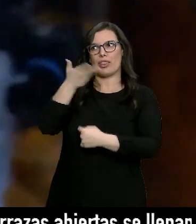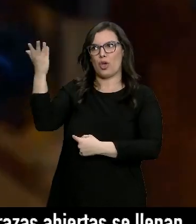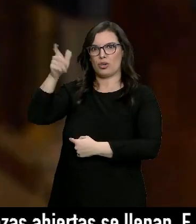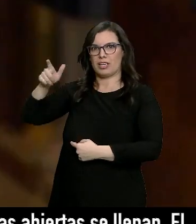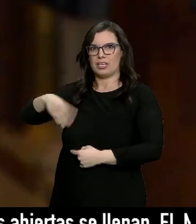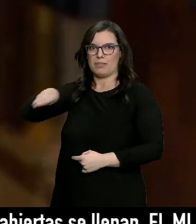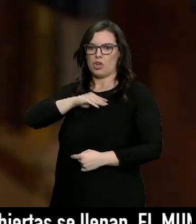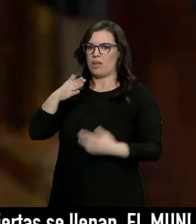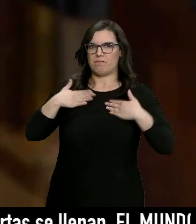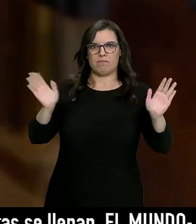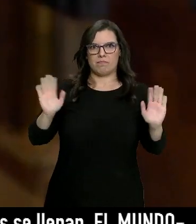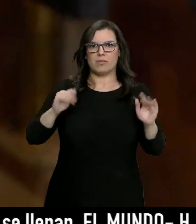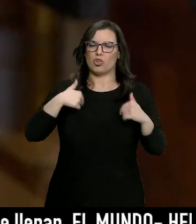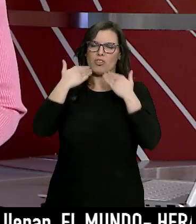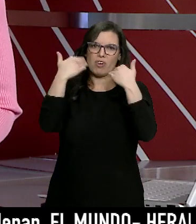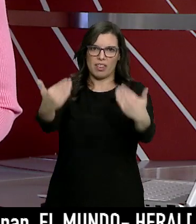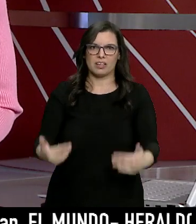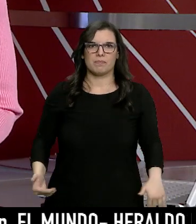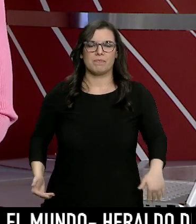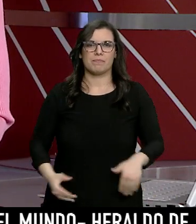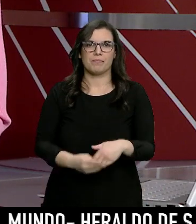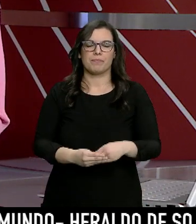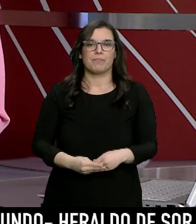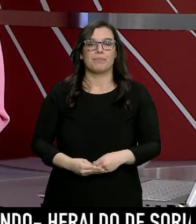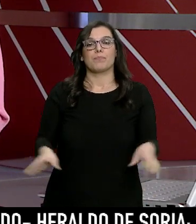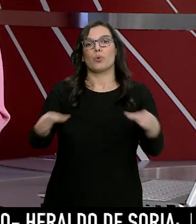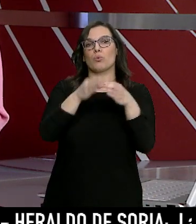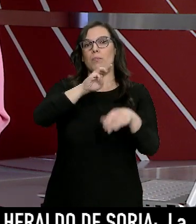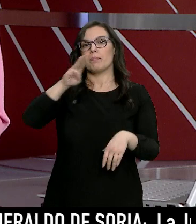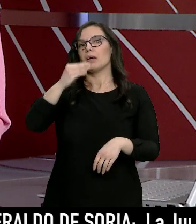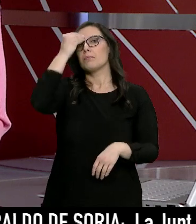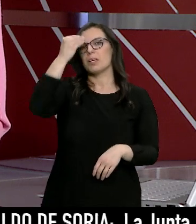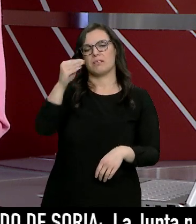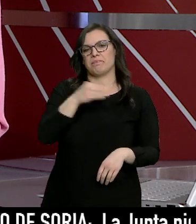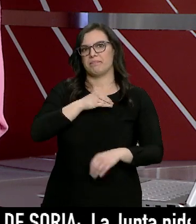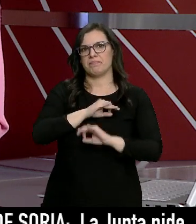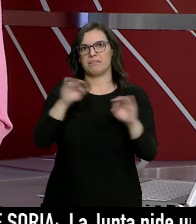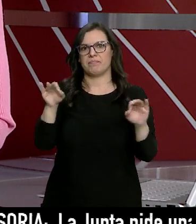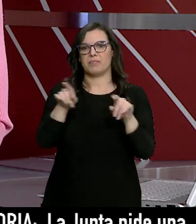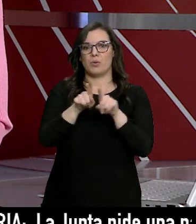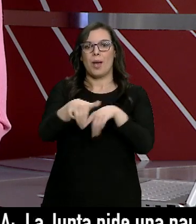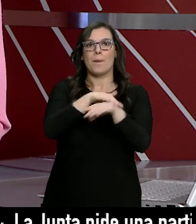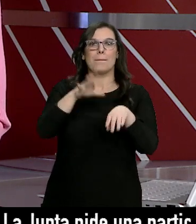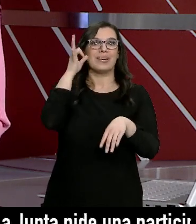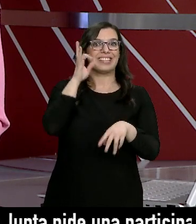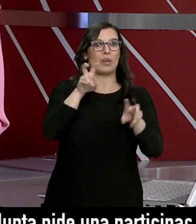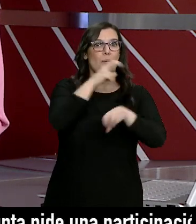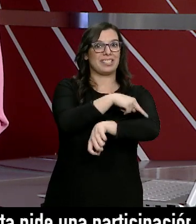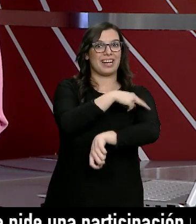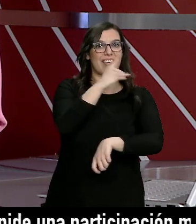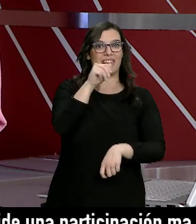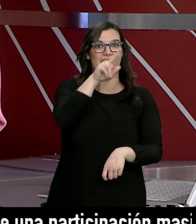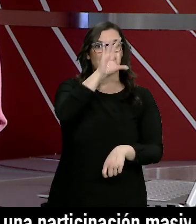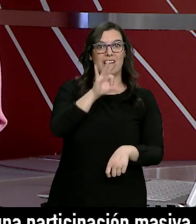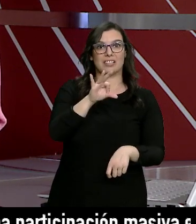se lo agradezco de antemano. Desde el Partido Popular ven lamentable el continuismo de la ministra Darias con respecto